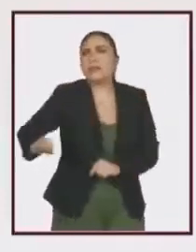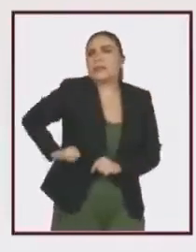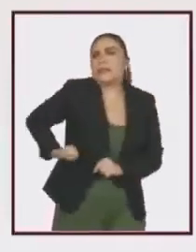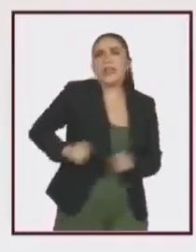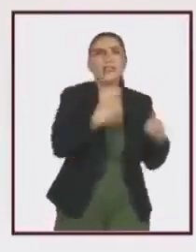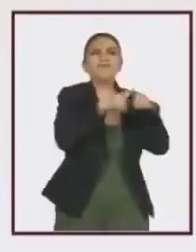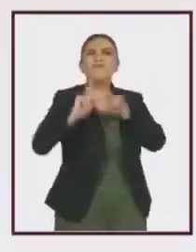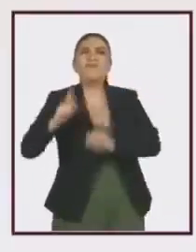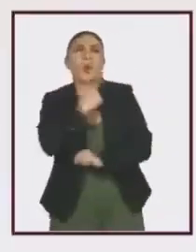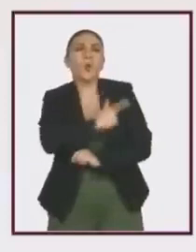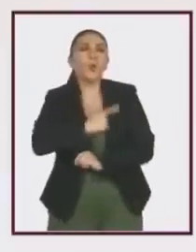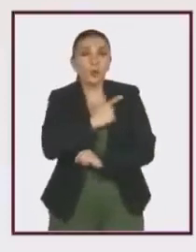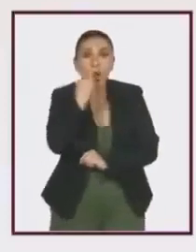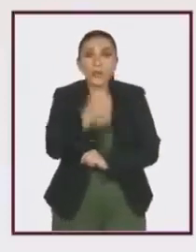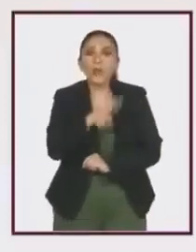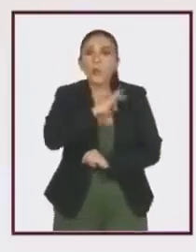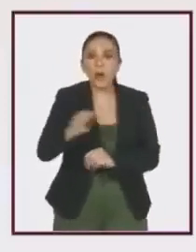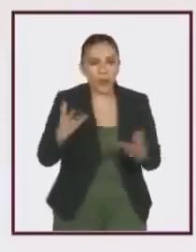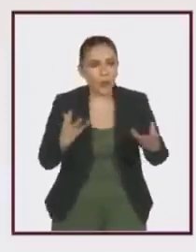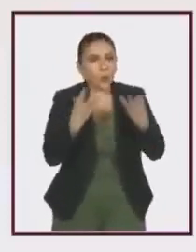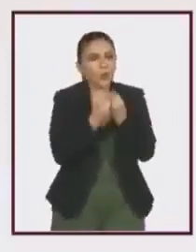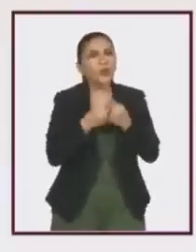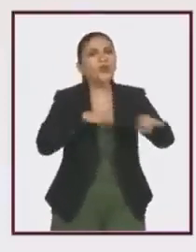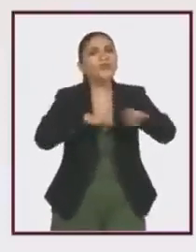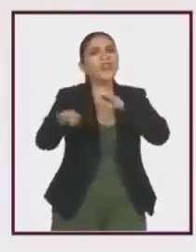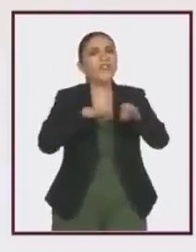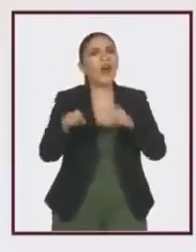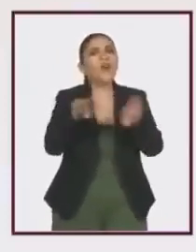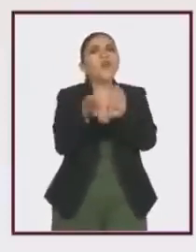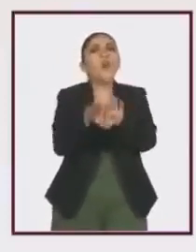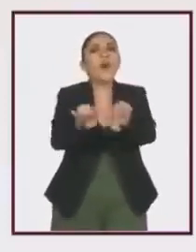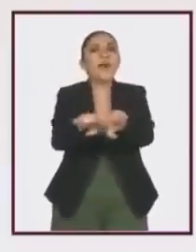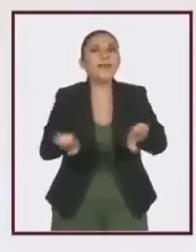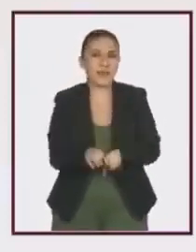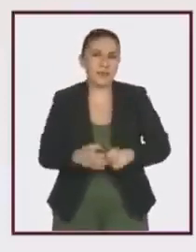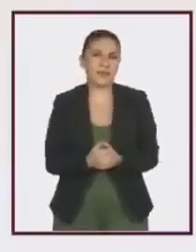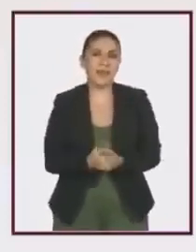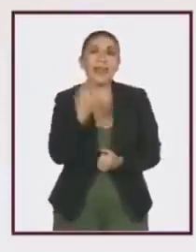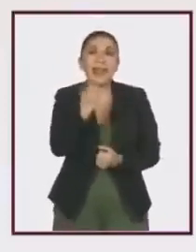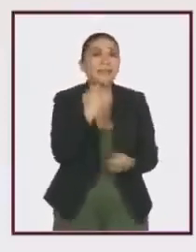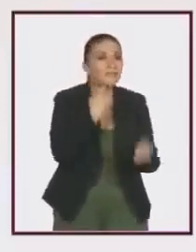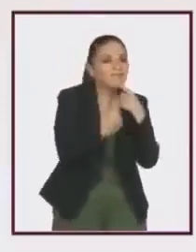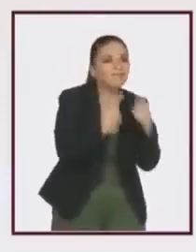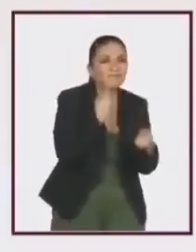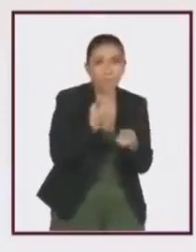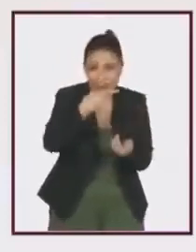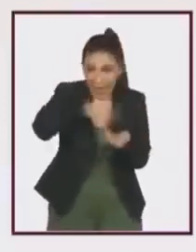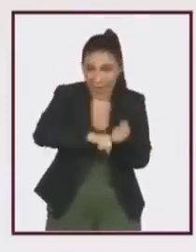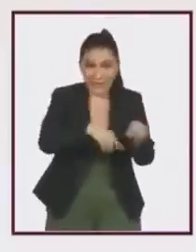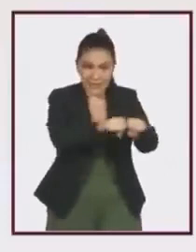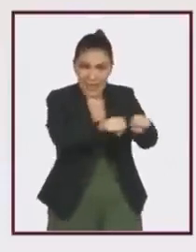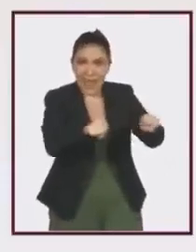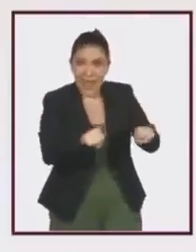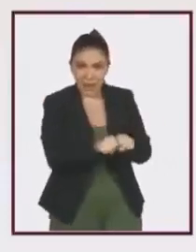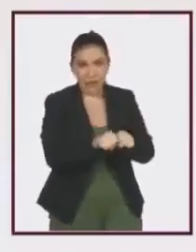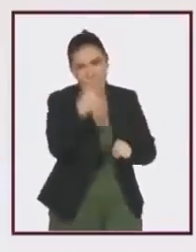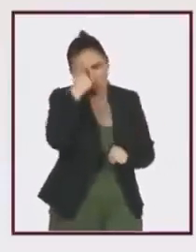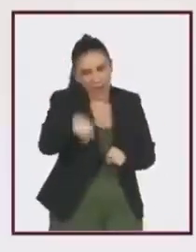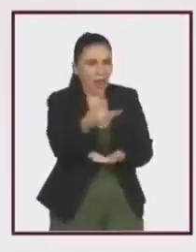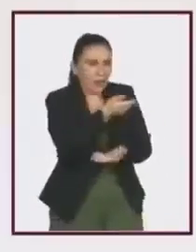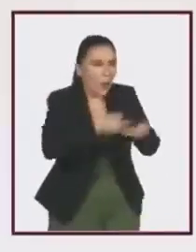que nos permitan trabajar de manera cooperativa. Este diálogo que debemos fomentar al interior de las